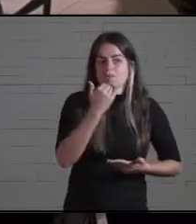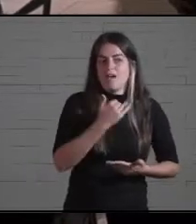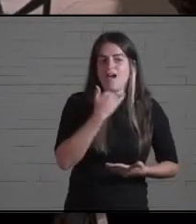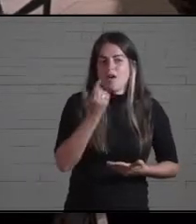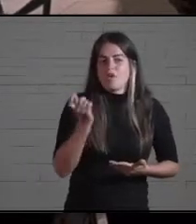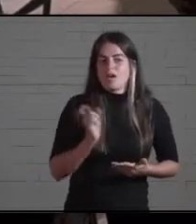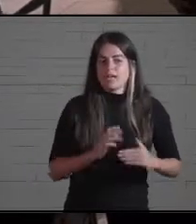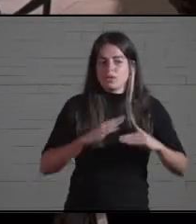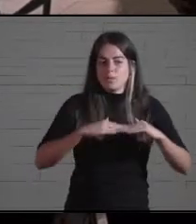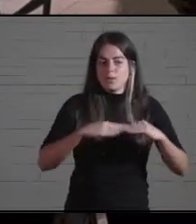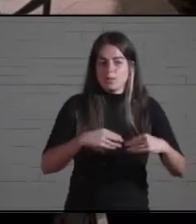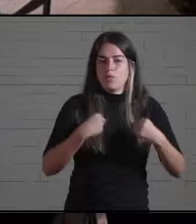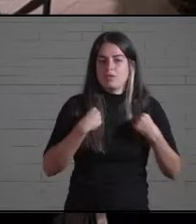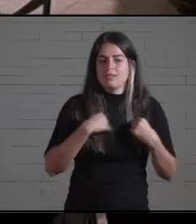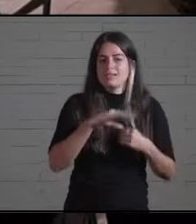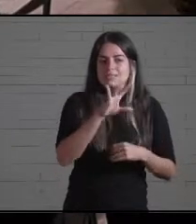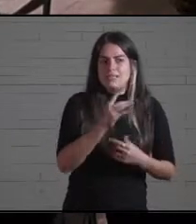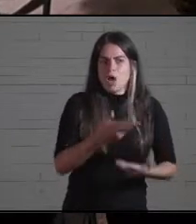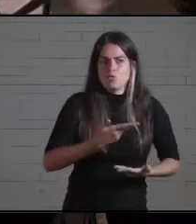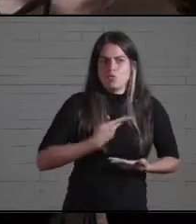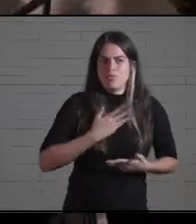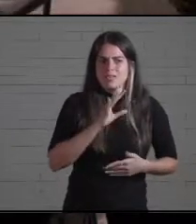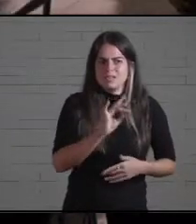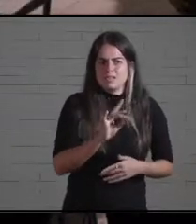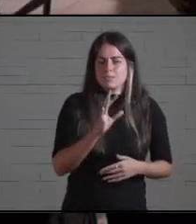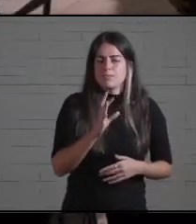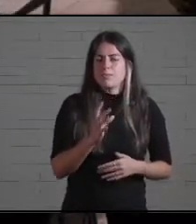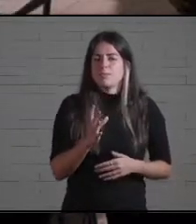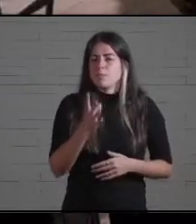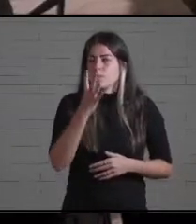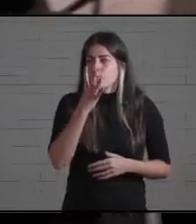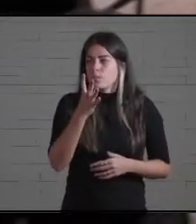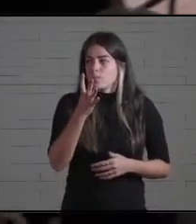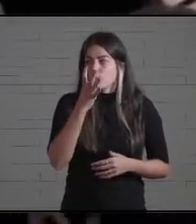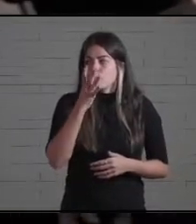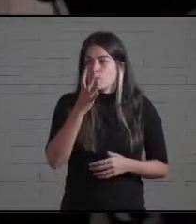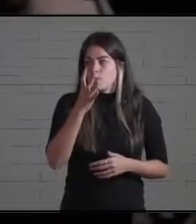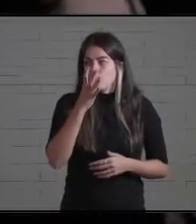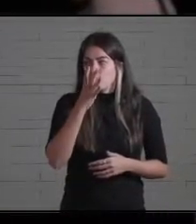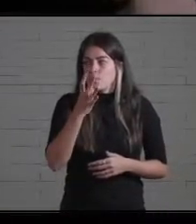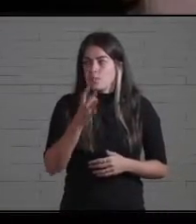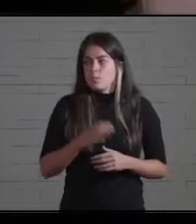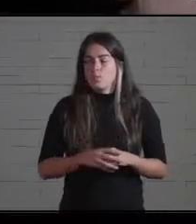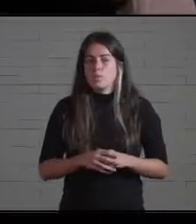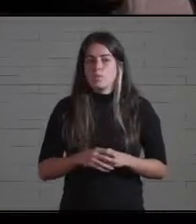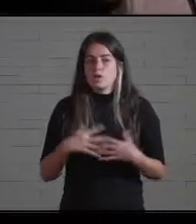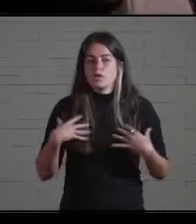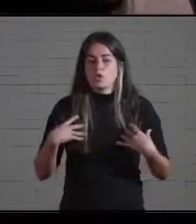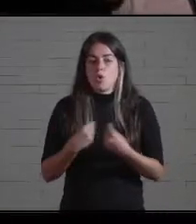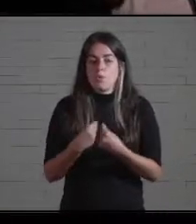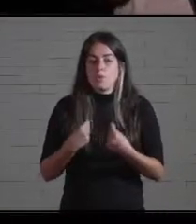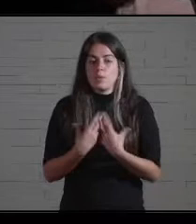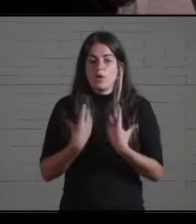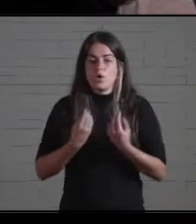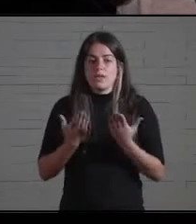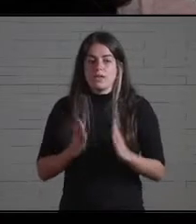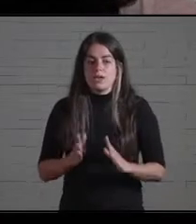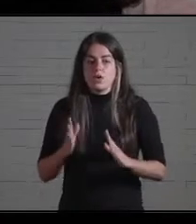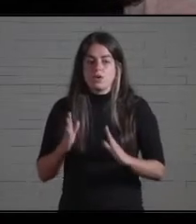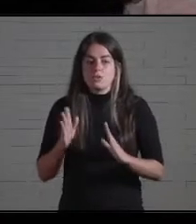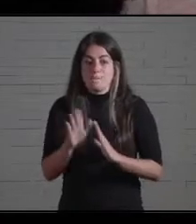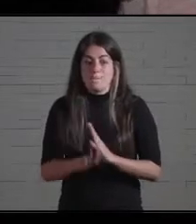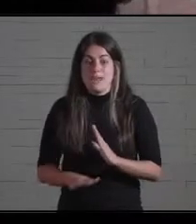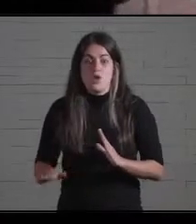vital, porque son menos que las que no conviven con hijos menores. No